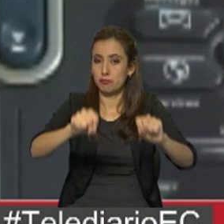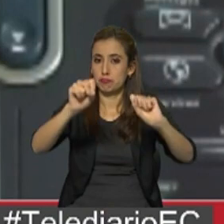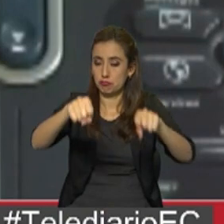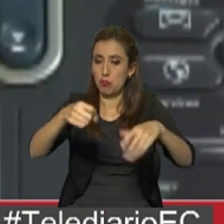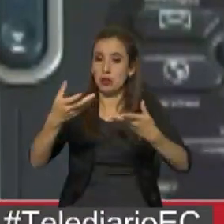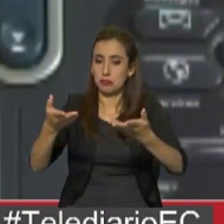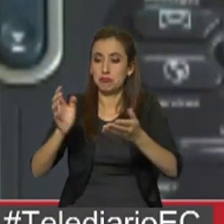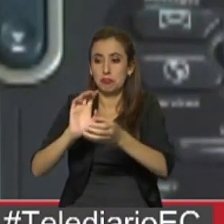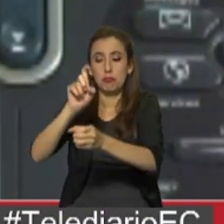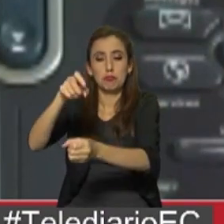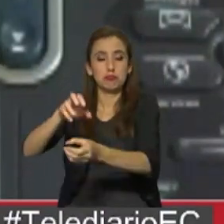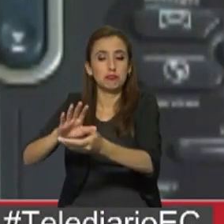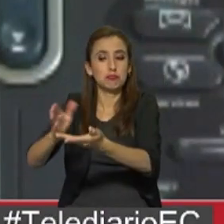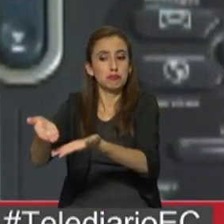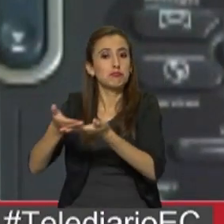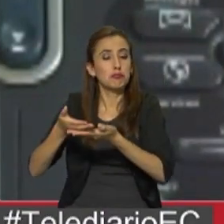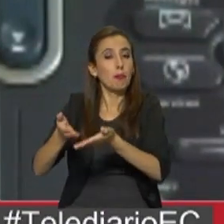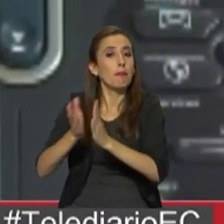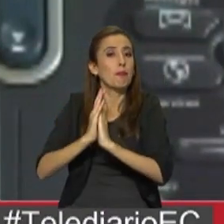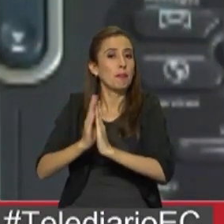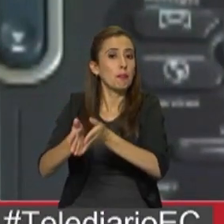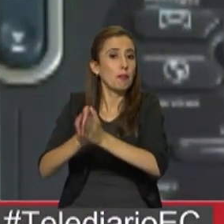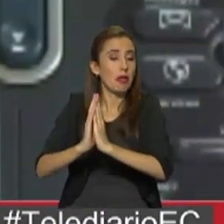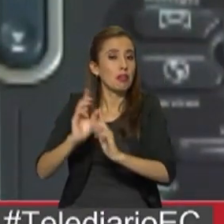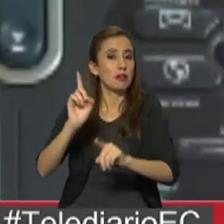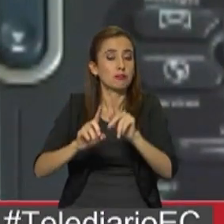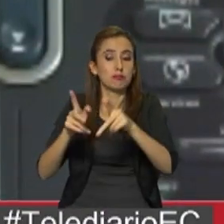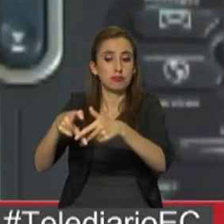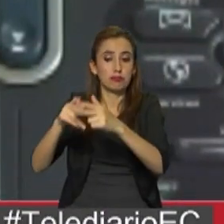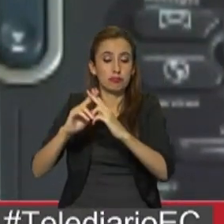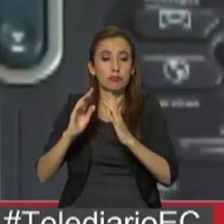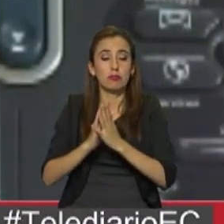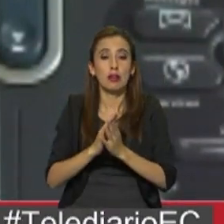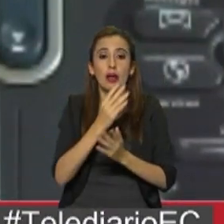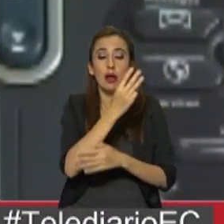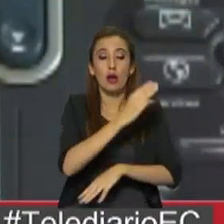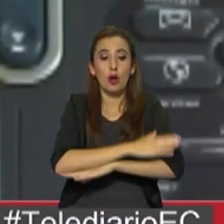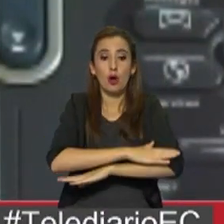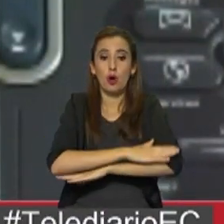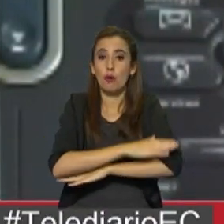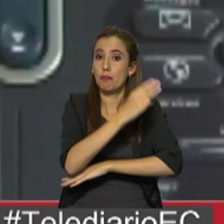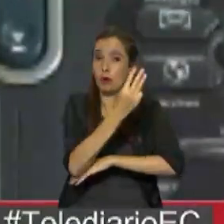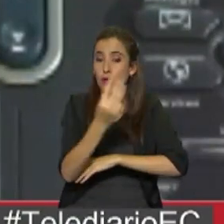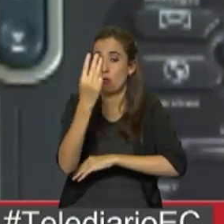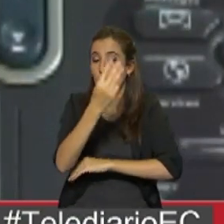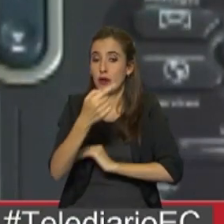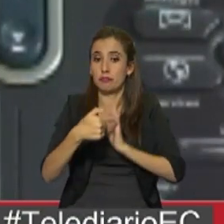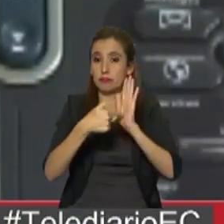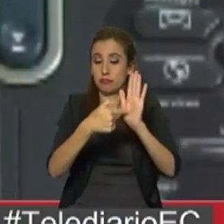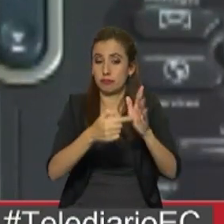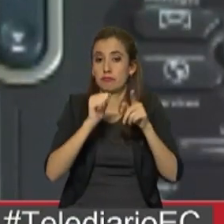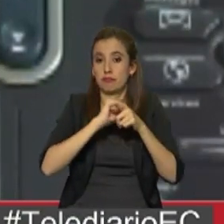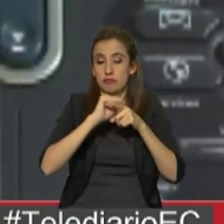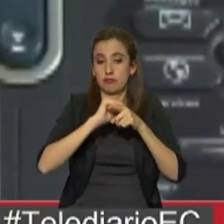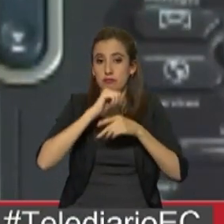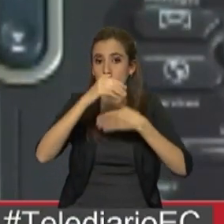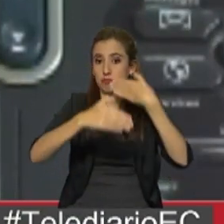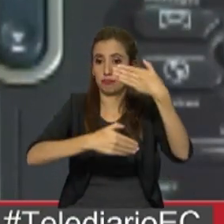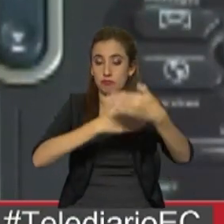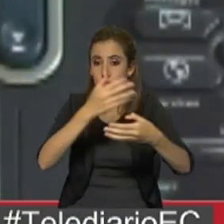a estas soluciones de pago a través de nuestra página web y que terminará siendo implementado inmediatamente